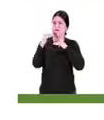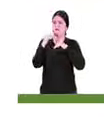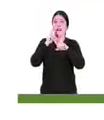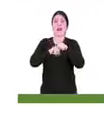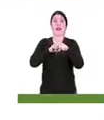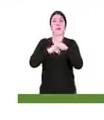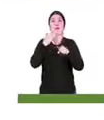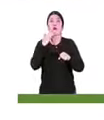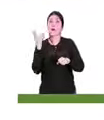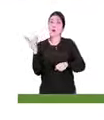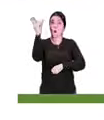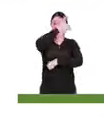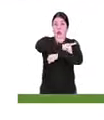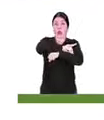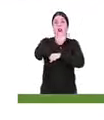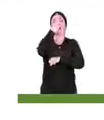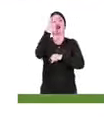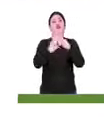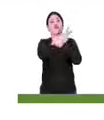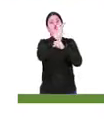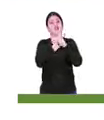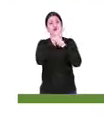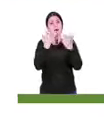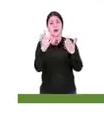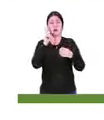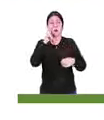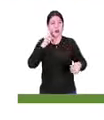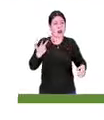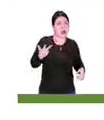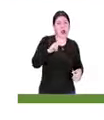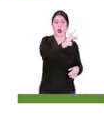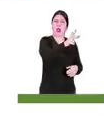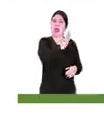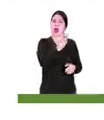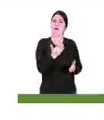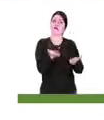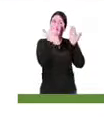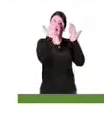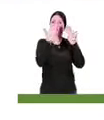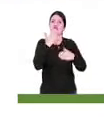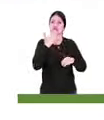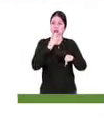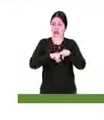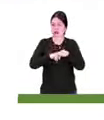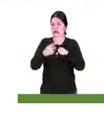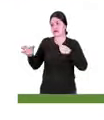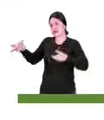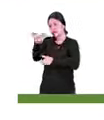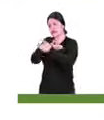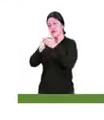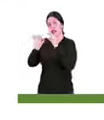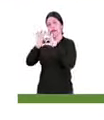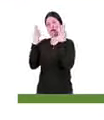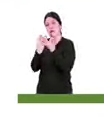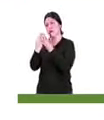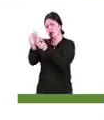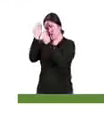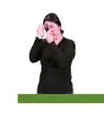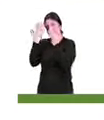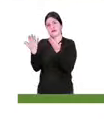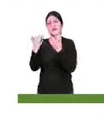diarias para disfrutar en familia, para tener mayor tiempo para capacitarse, para hacer ejercicio,